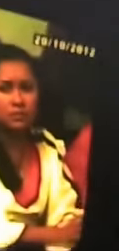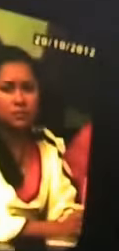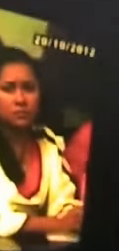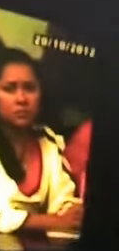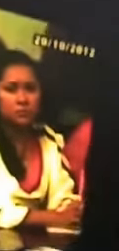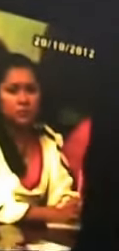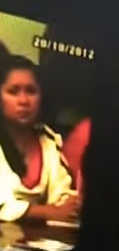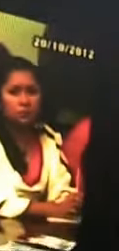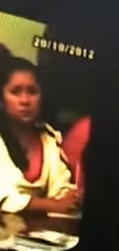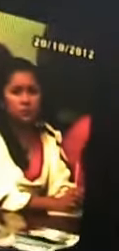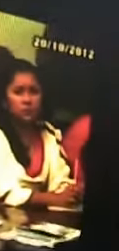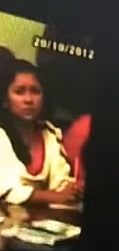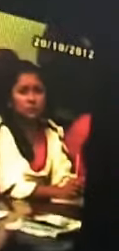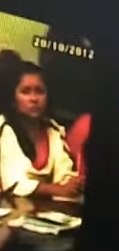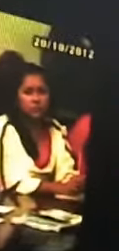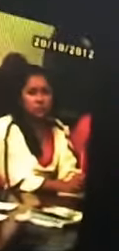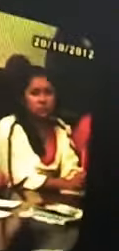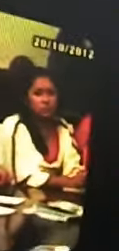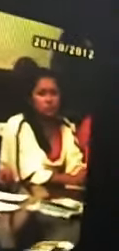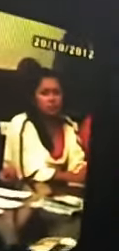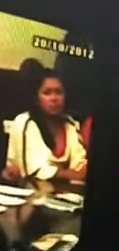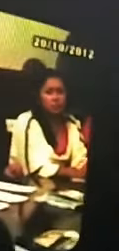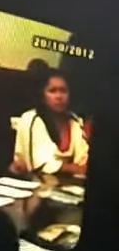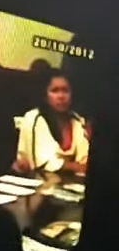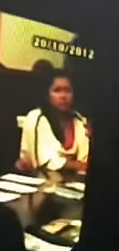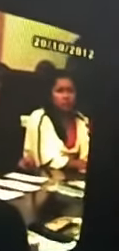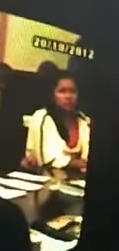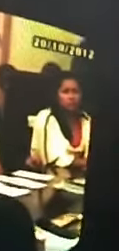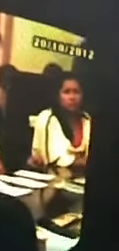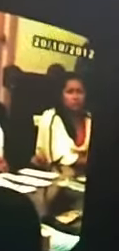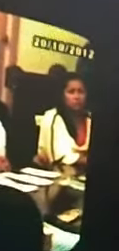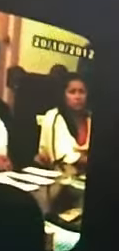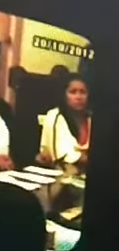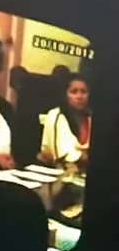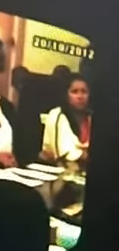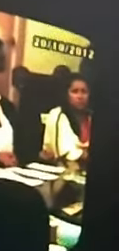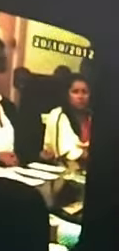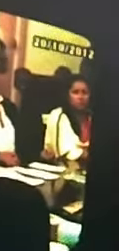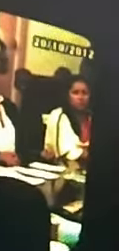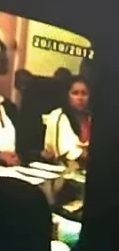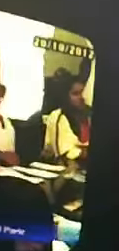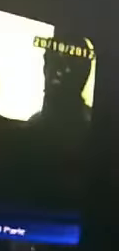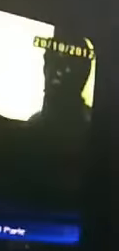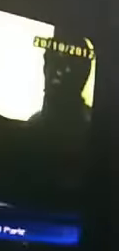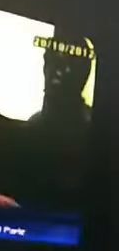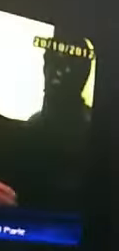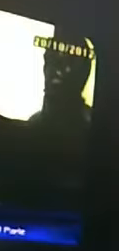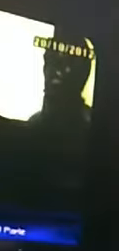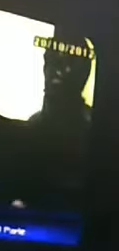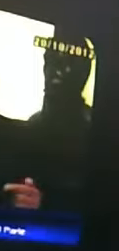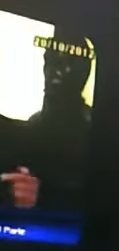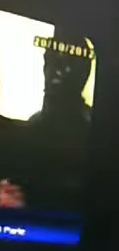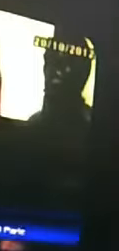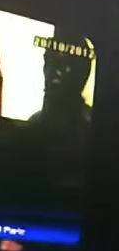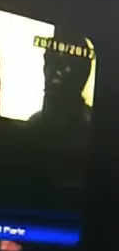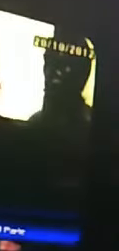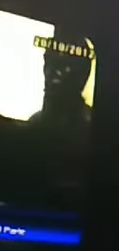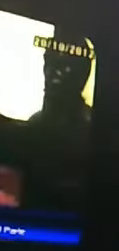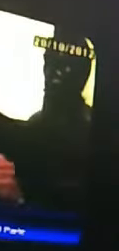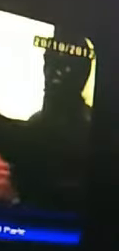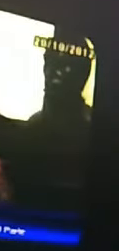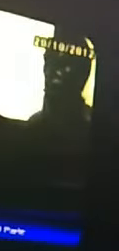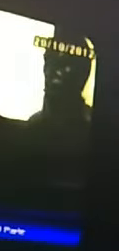esquina por esquina. ¿Ustedes no vieron el bombardeo de papeles que todavía caen en el camión donde yo ando? No es desde Miraflores,